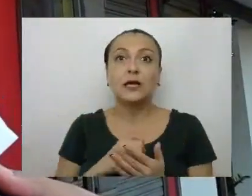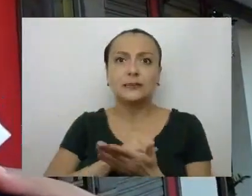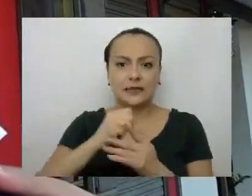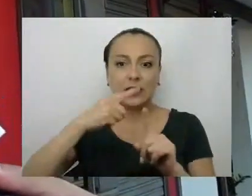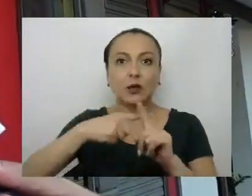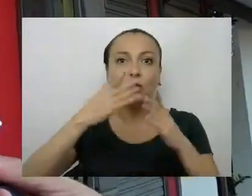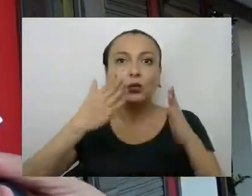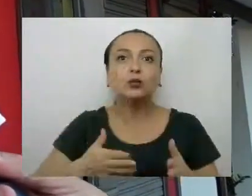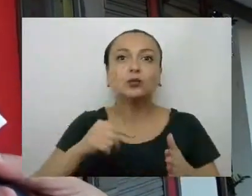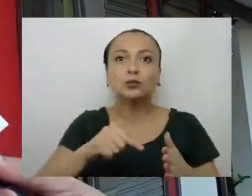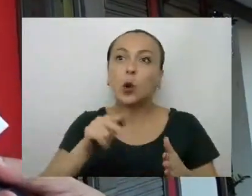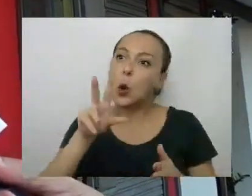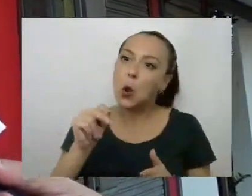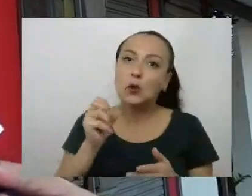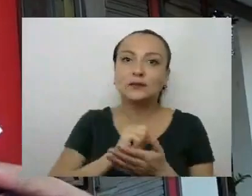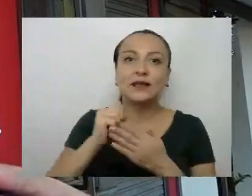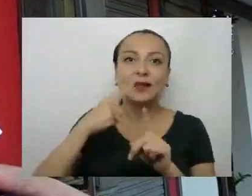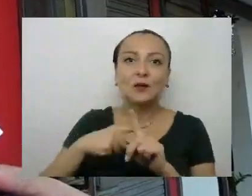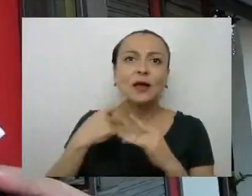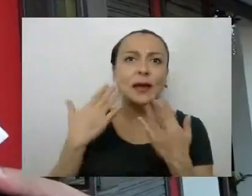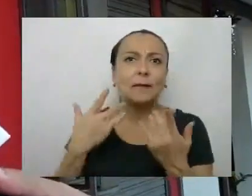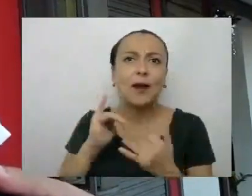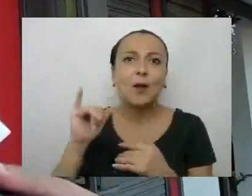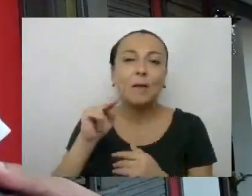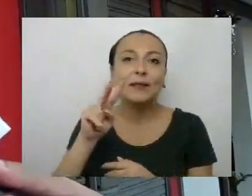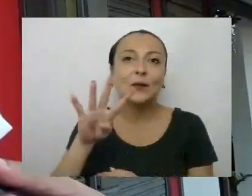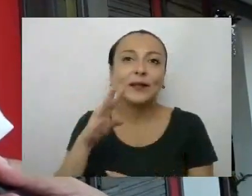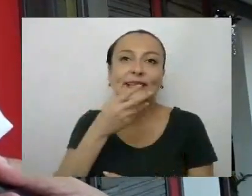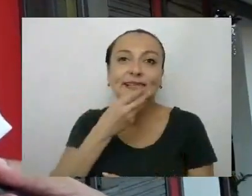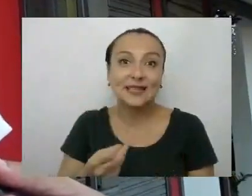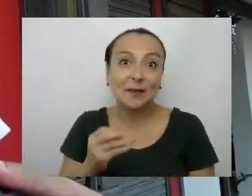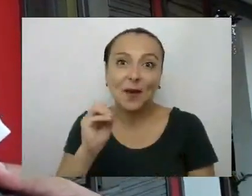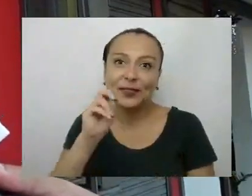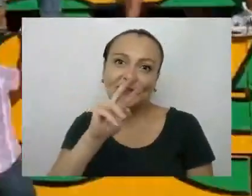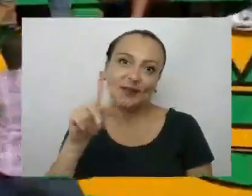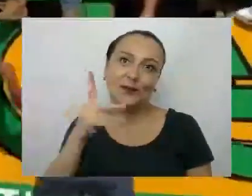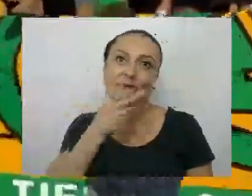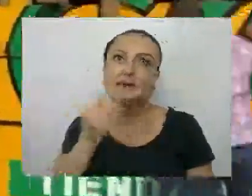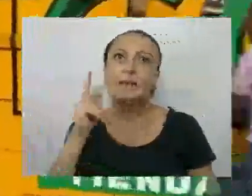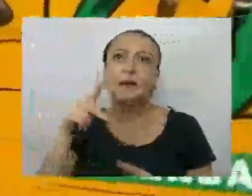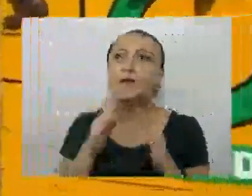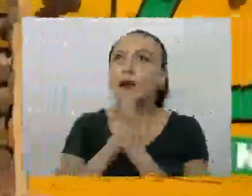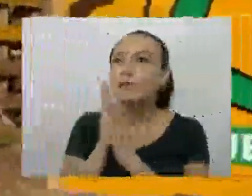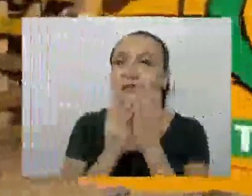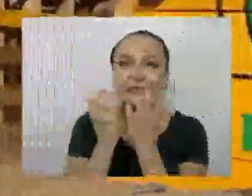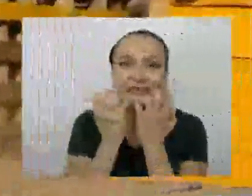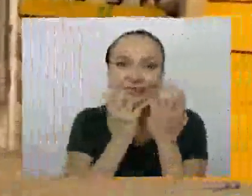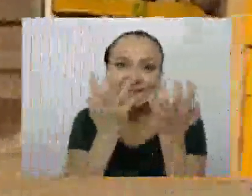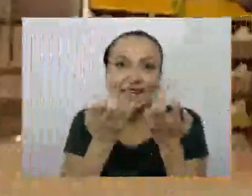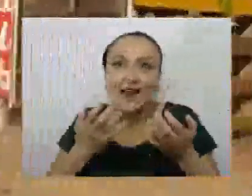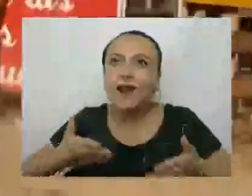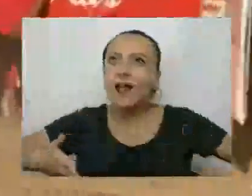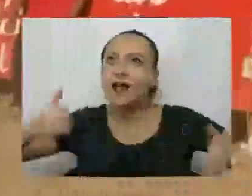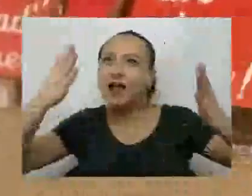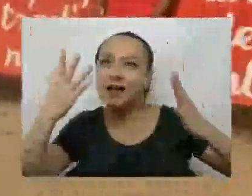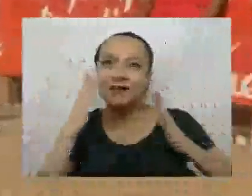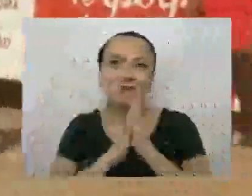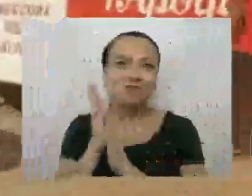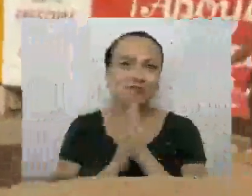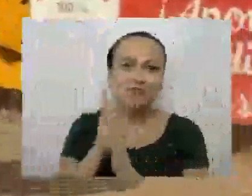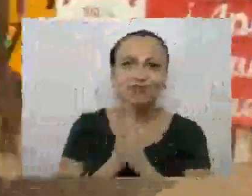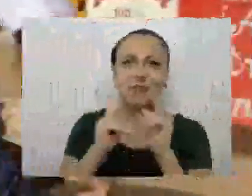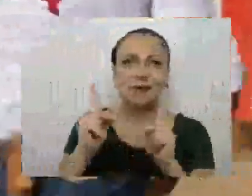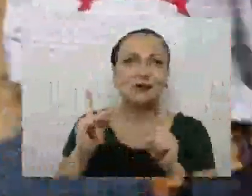los no santacruceños, estamos esperando esto como el 24 de diciembre, el 31 de diciembre. La gente está ansiosa, te ve las calles como están, la gente ya